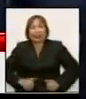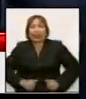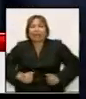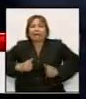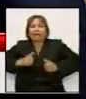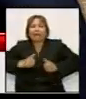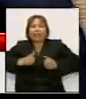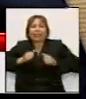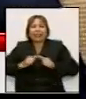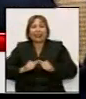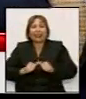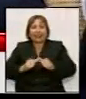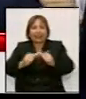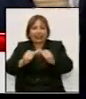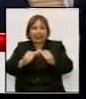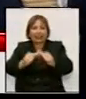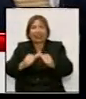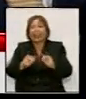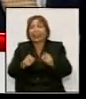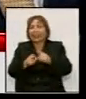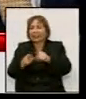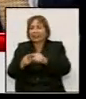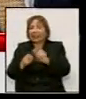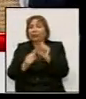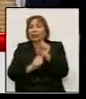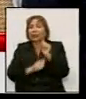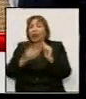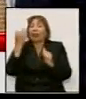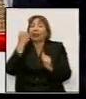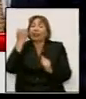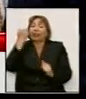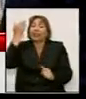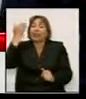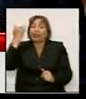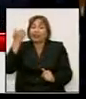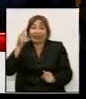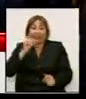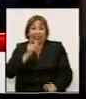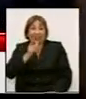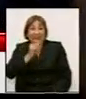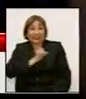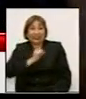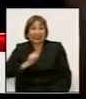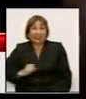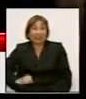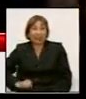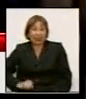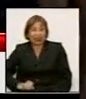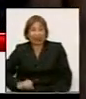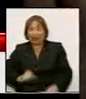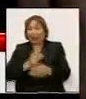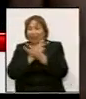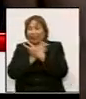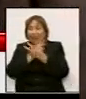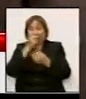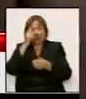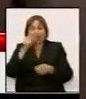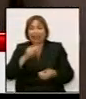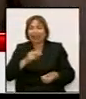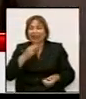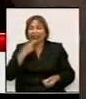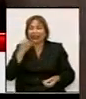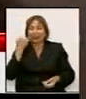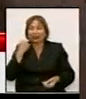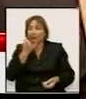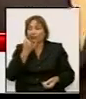eterna. Nuestro hermano, así como los antiguos, incluso el señor de Sipán, el Tutankamón allá en Egipto, y